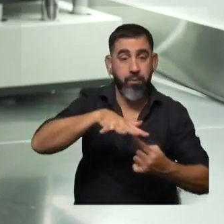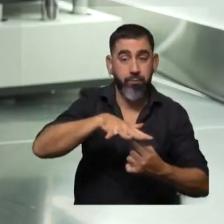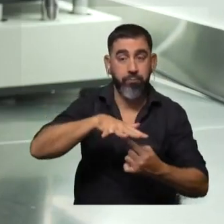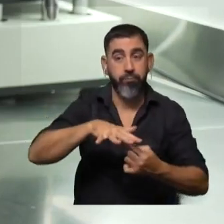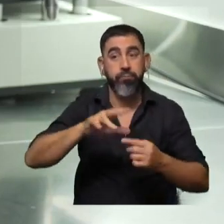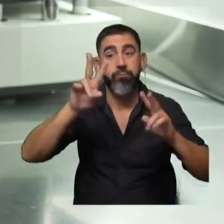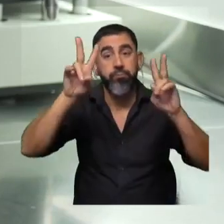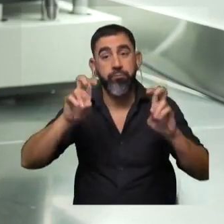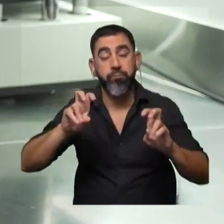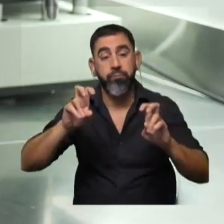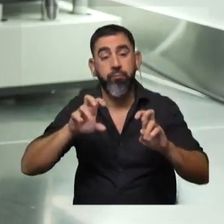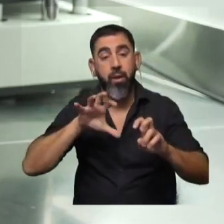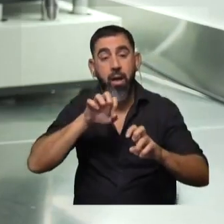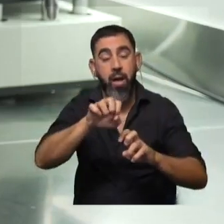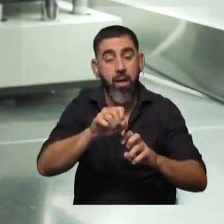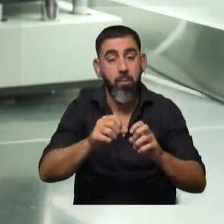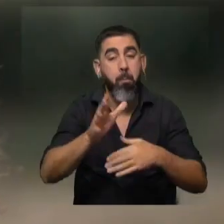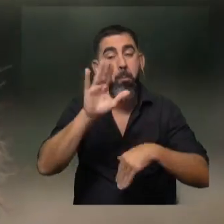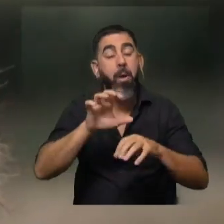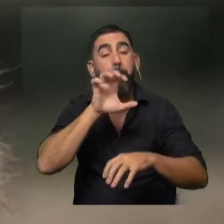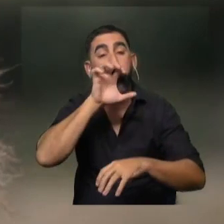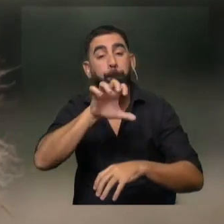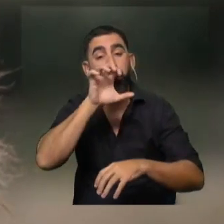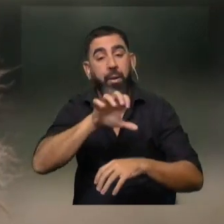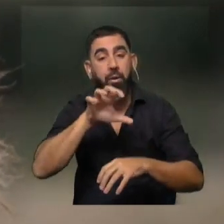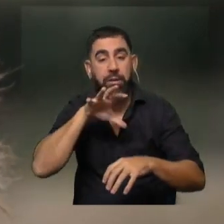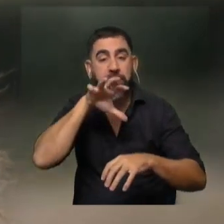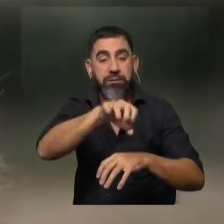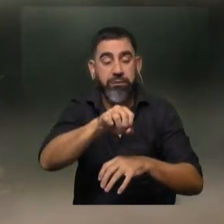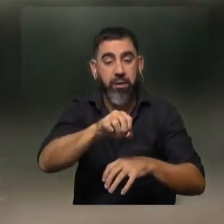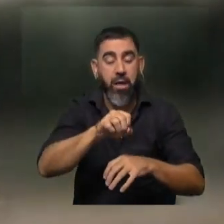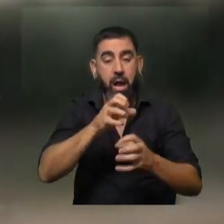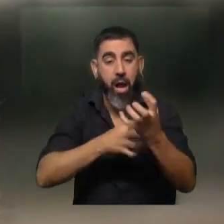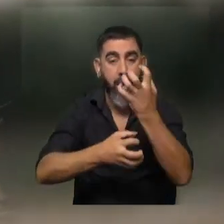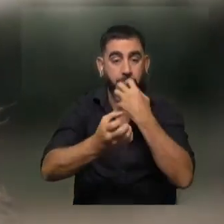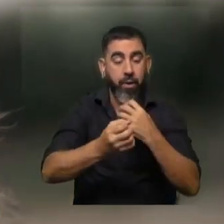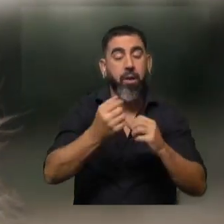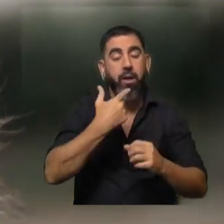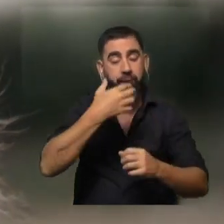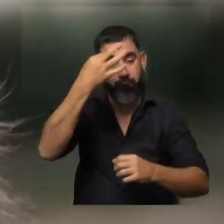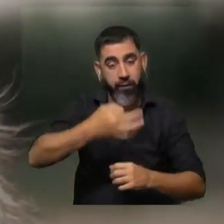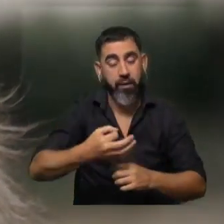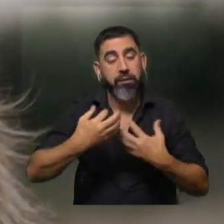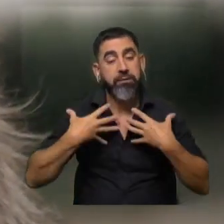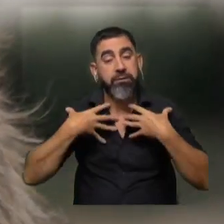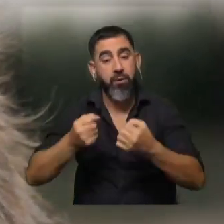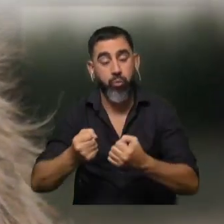de los predadores, y en especial el perro, atacando especies productivas, es un claro ejemplo del tema de salud,